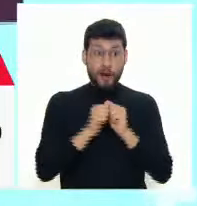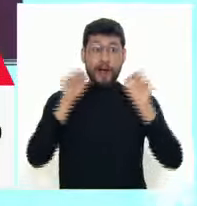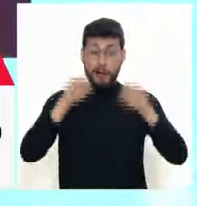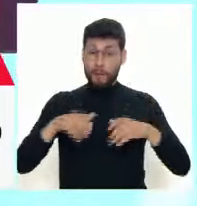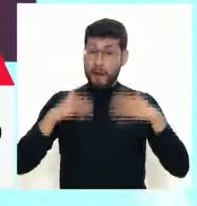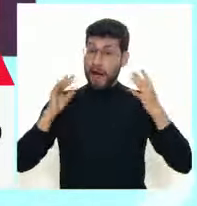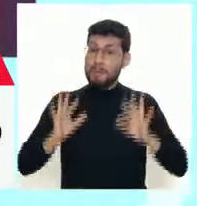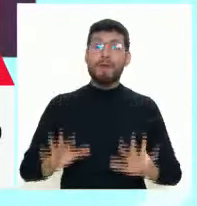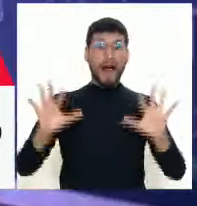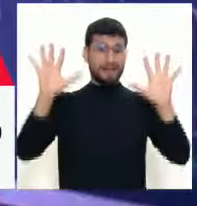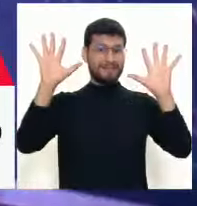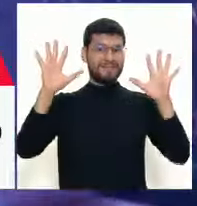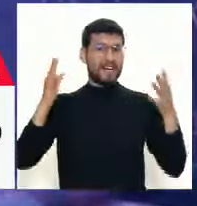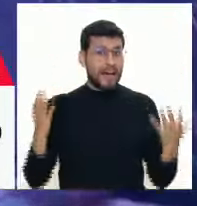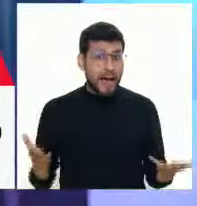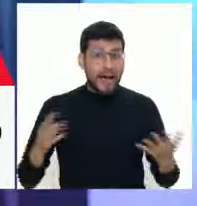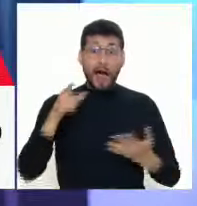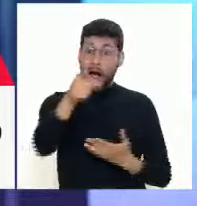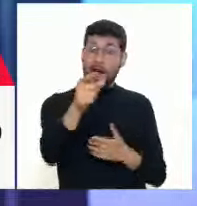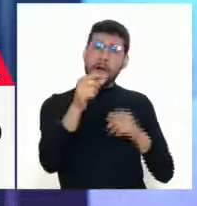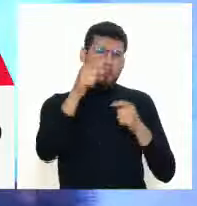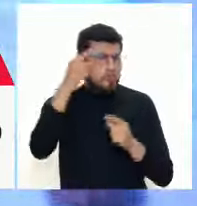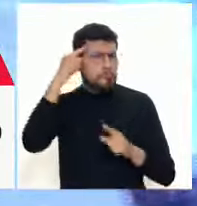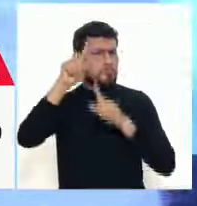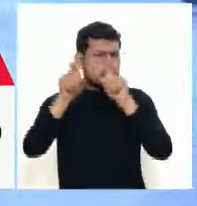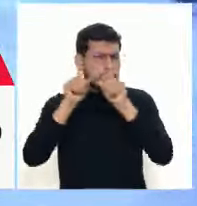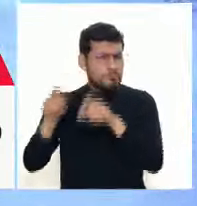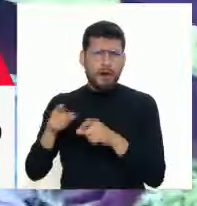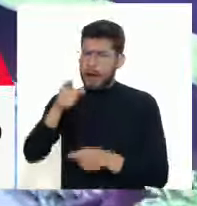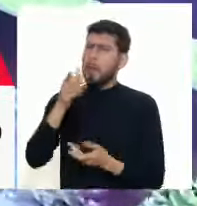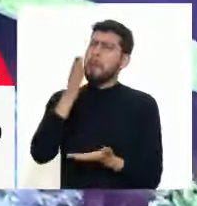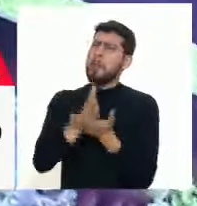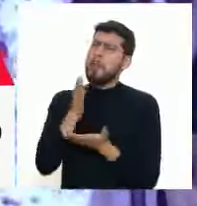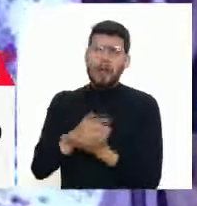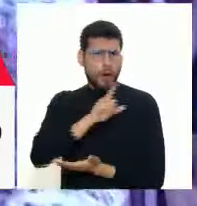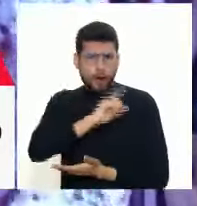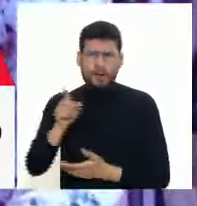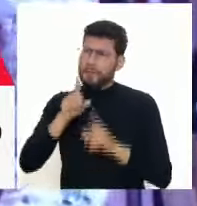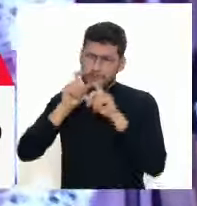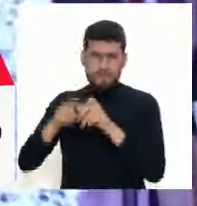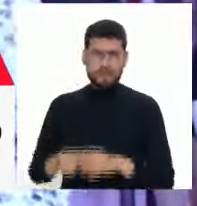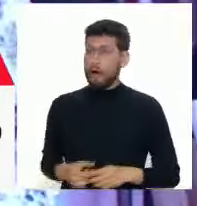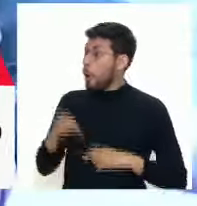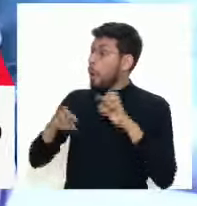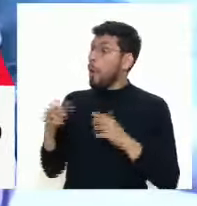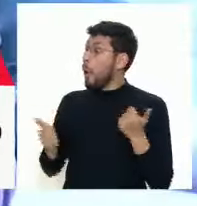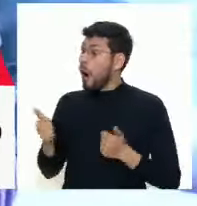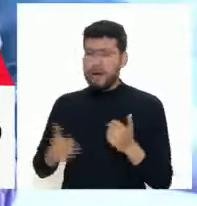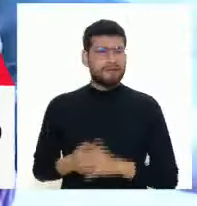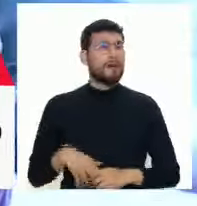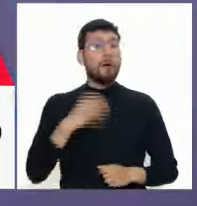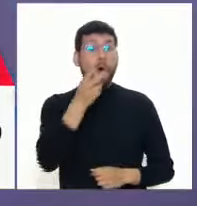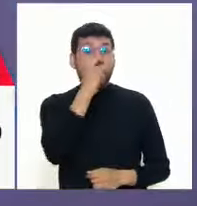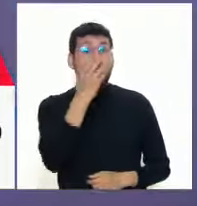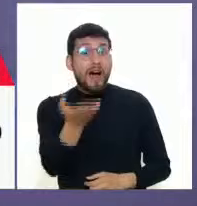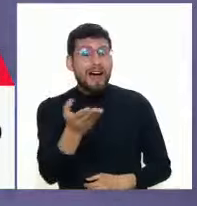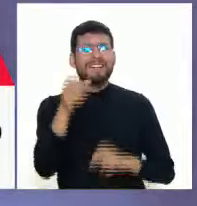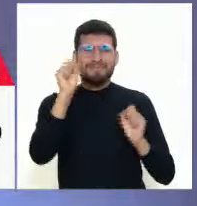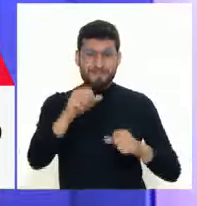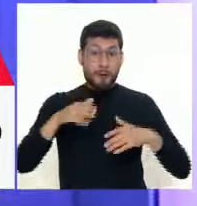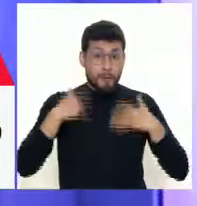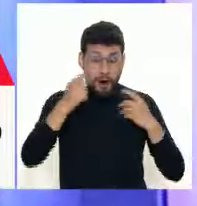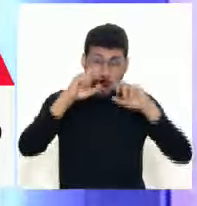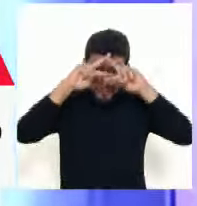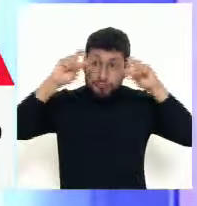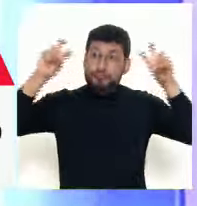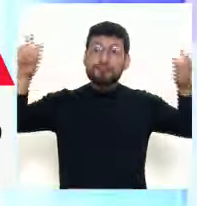algo maravilloso. Así que sigue preguntando y no pares de preguntar. No me dejes con la duda. Porque tu curiosidad es la llave que